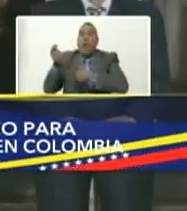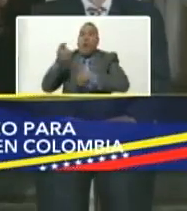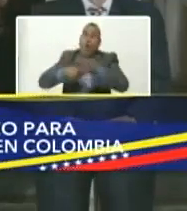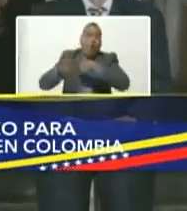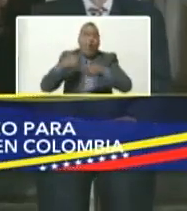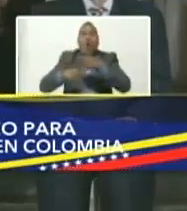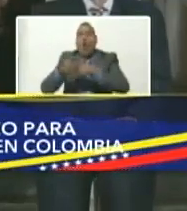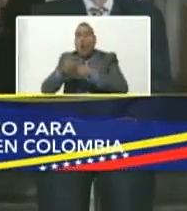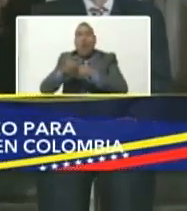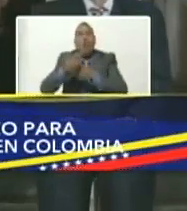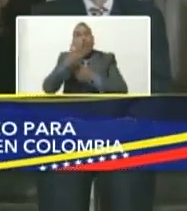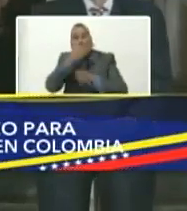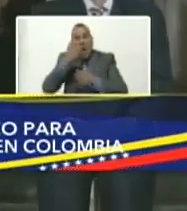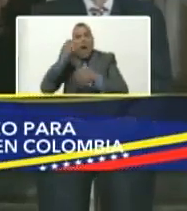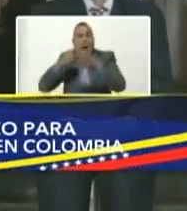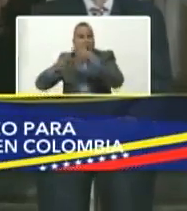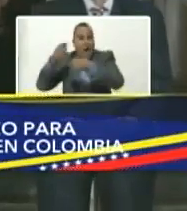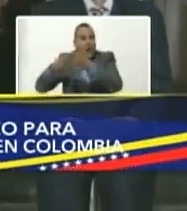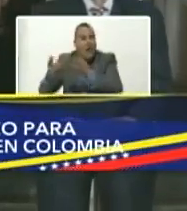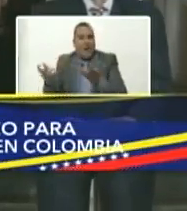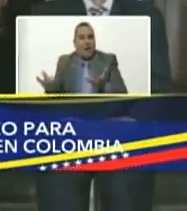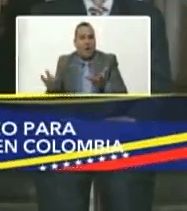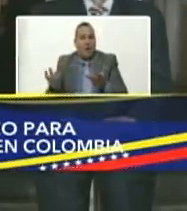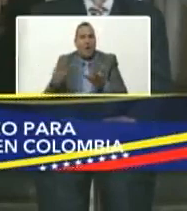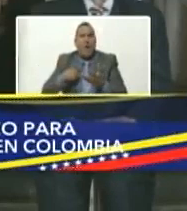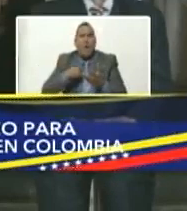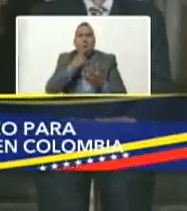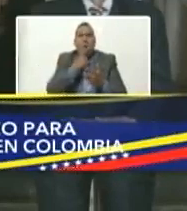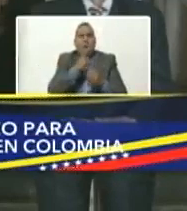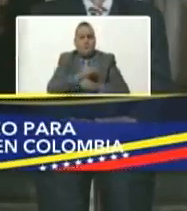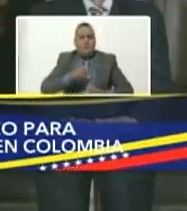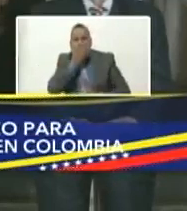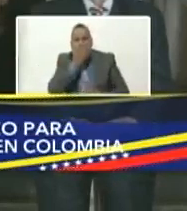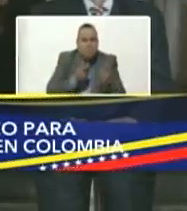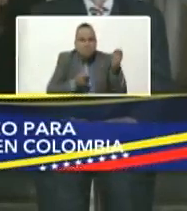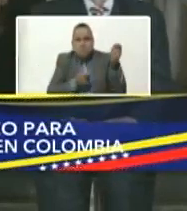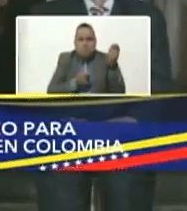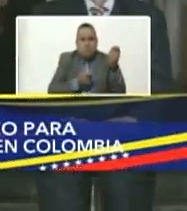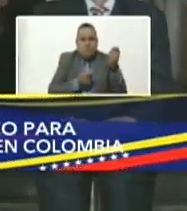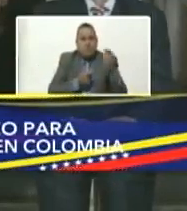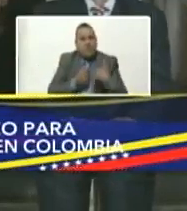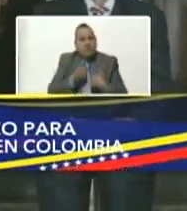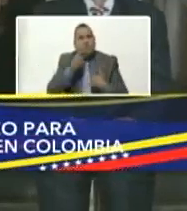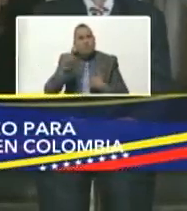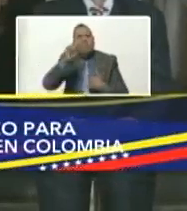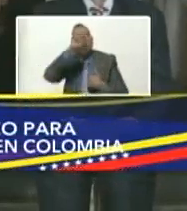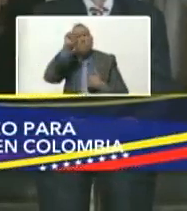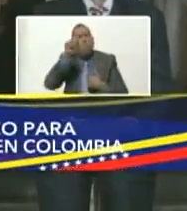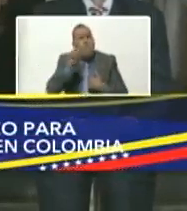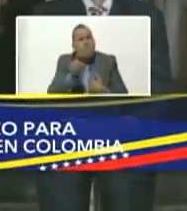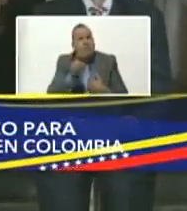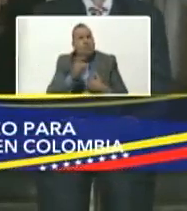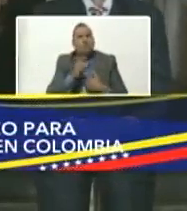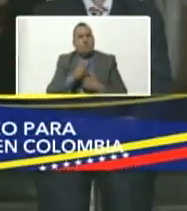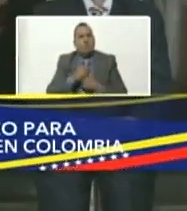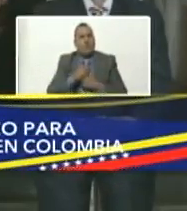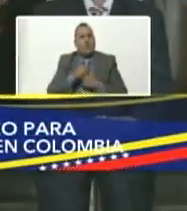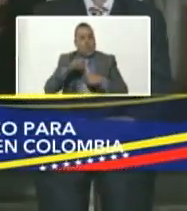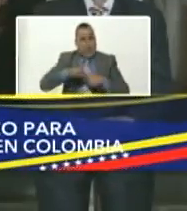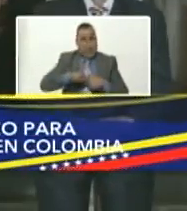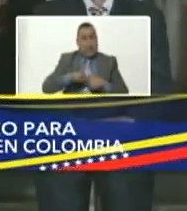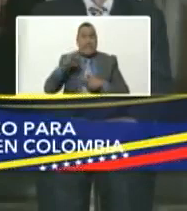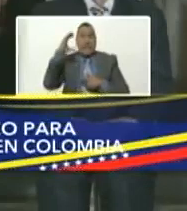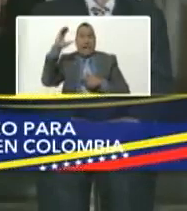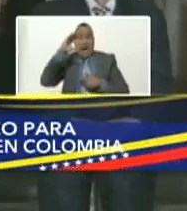parapolítica y la violencia. Es lo que habría que preguntarle desde Caracas, Venezuela, desde América Latina y desde los propios